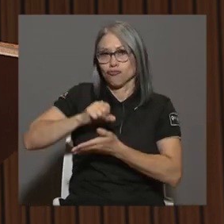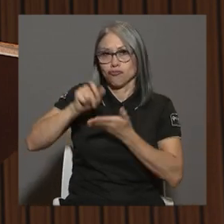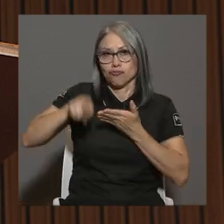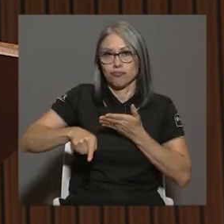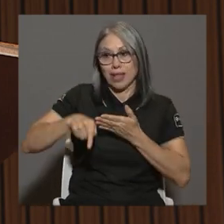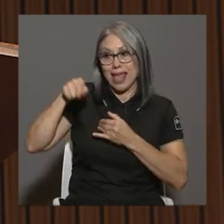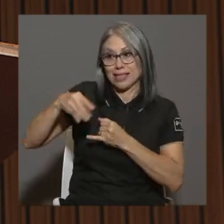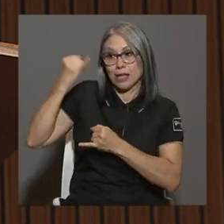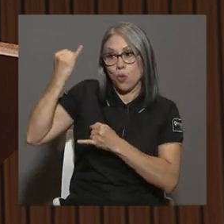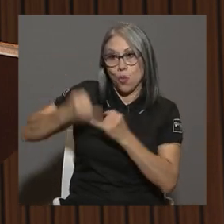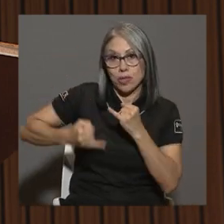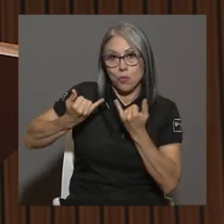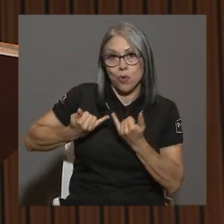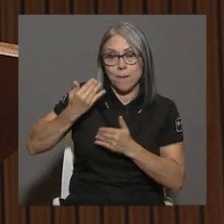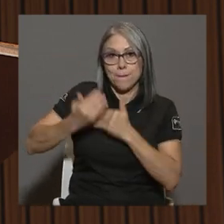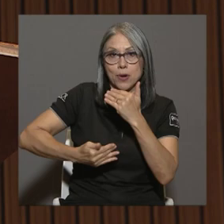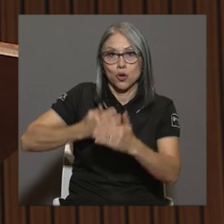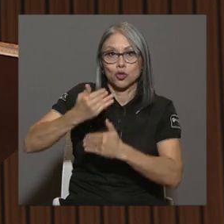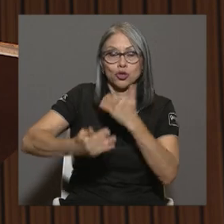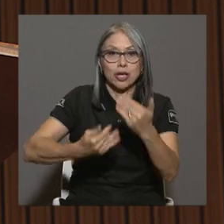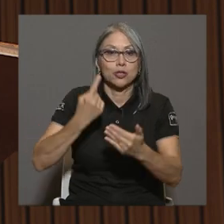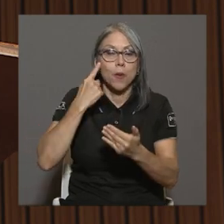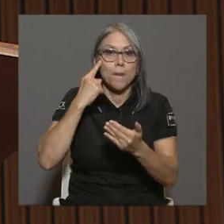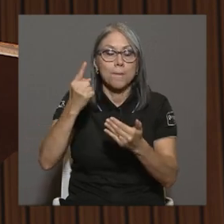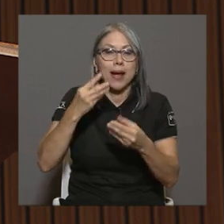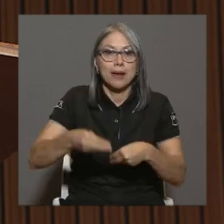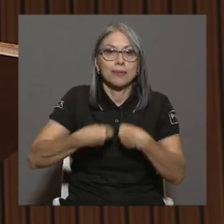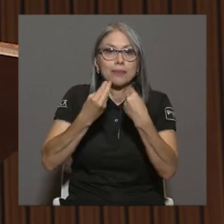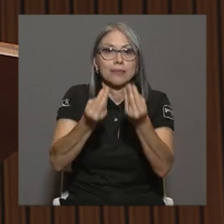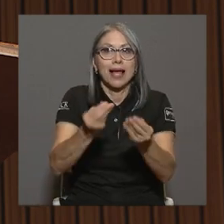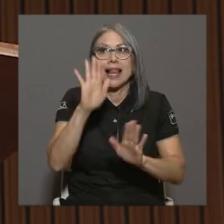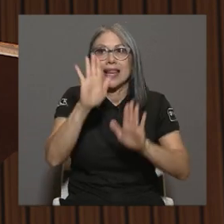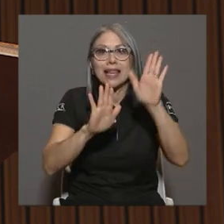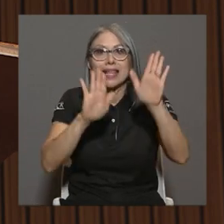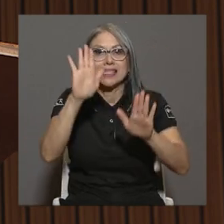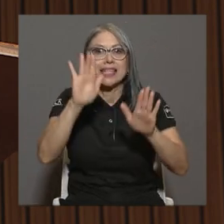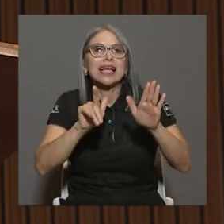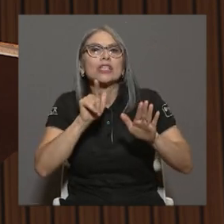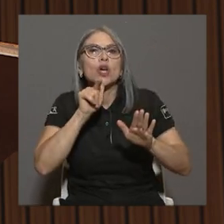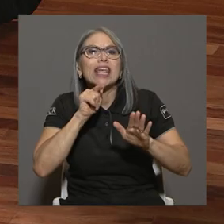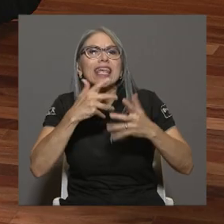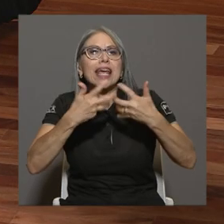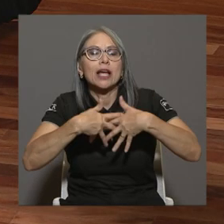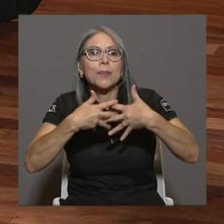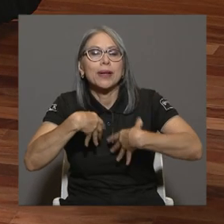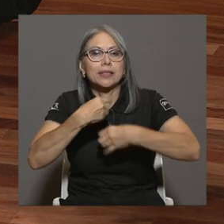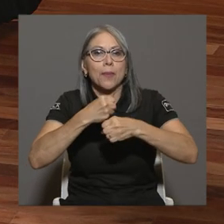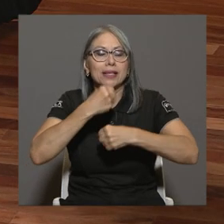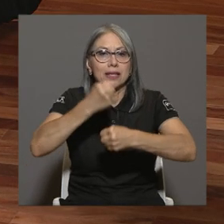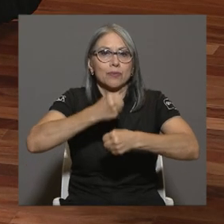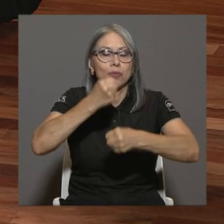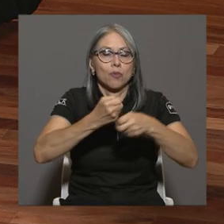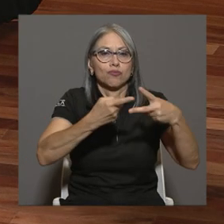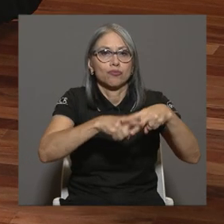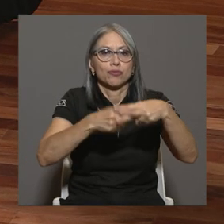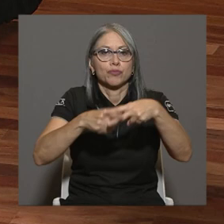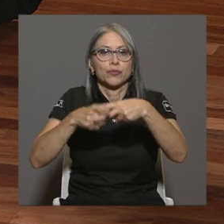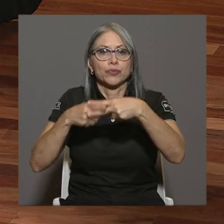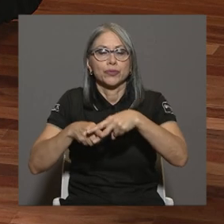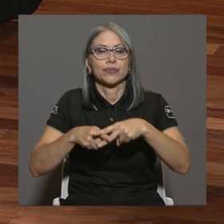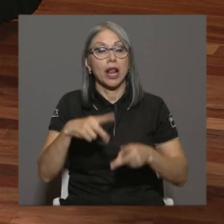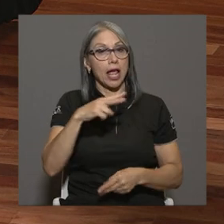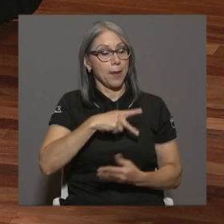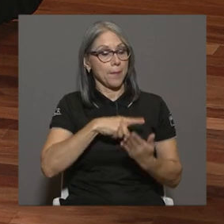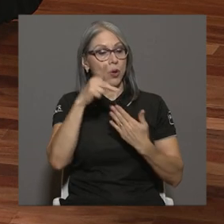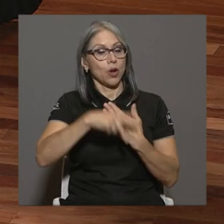de adjudicación de la licitación de la obra constructiva. El programa de voluntariado